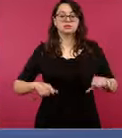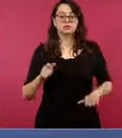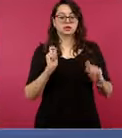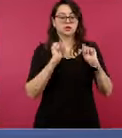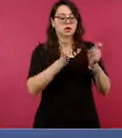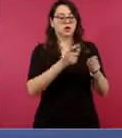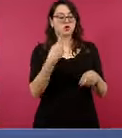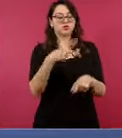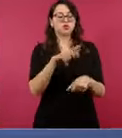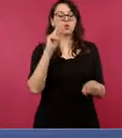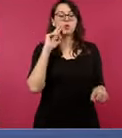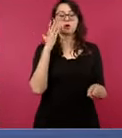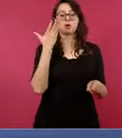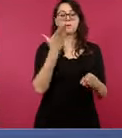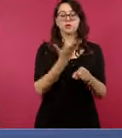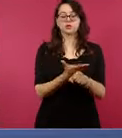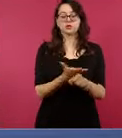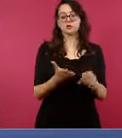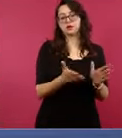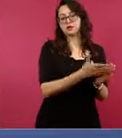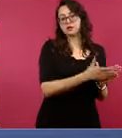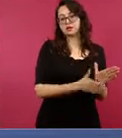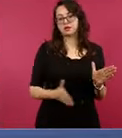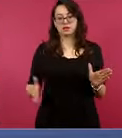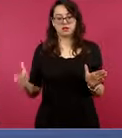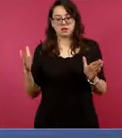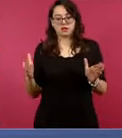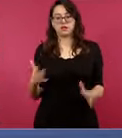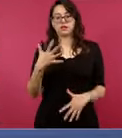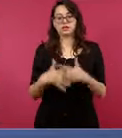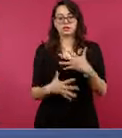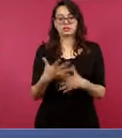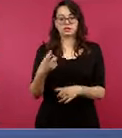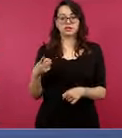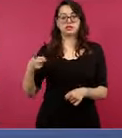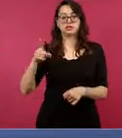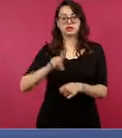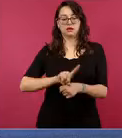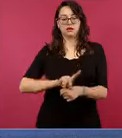en este periodo este personal que mencionaba,